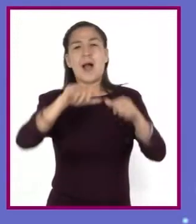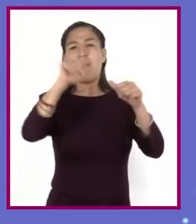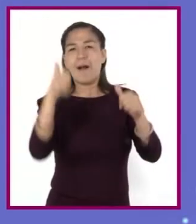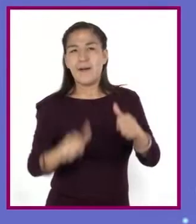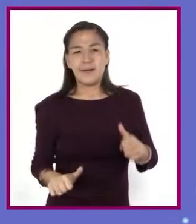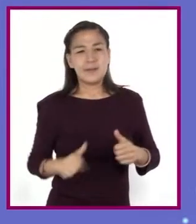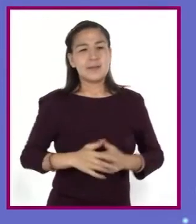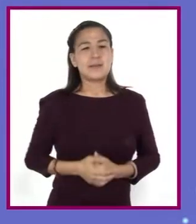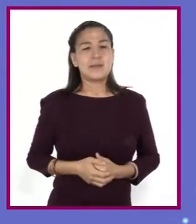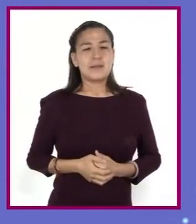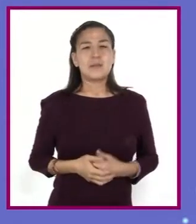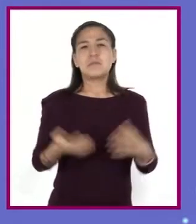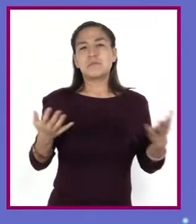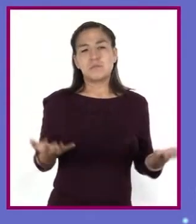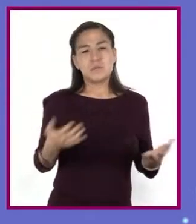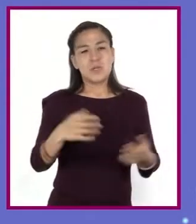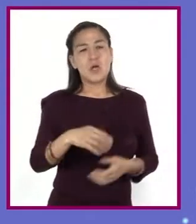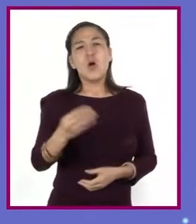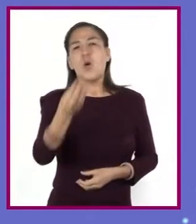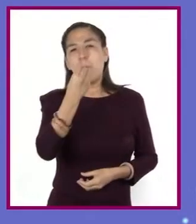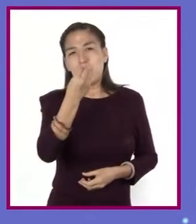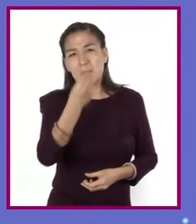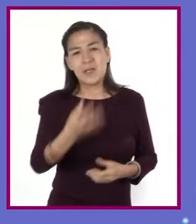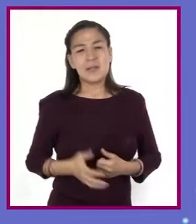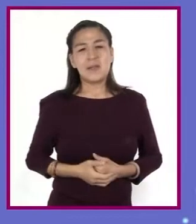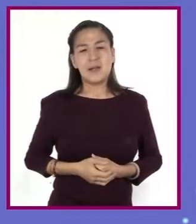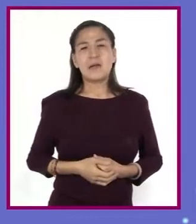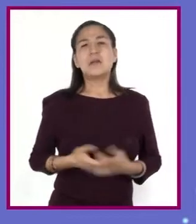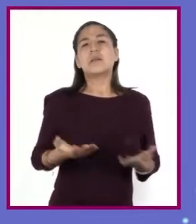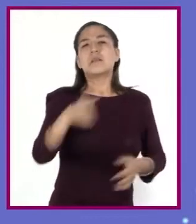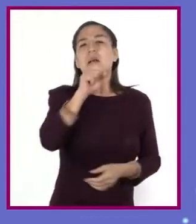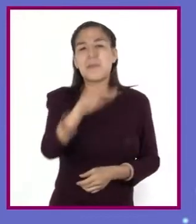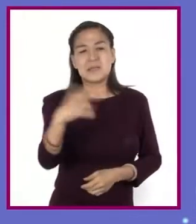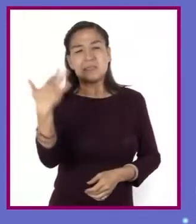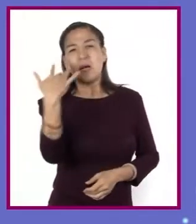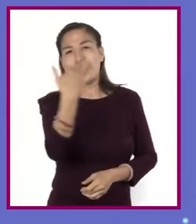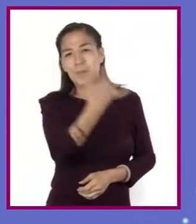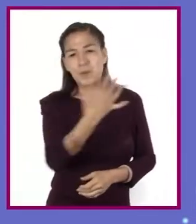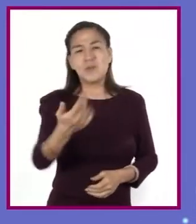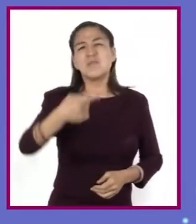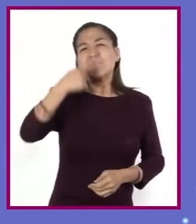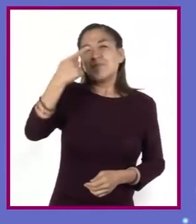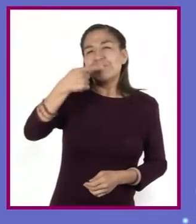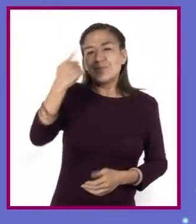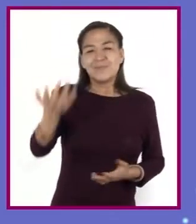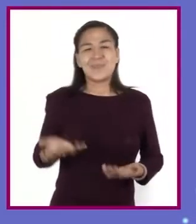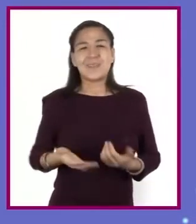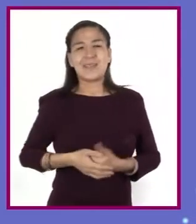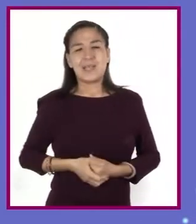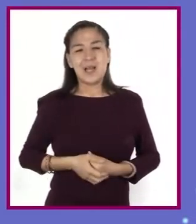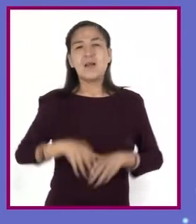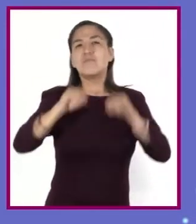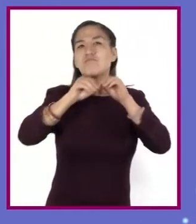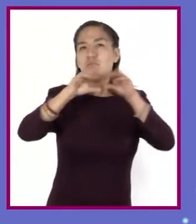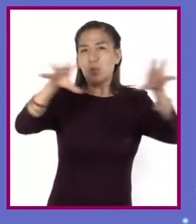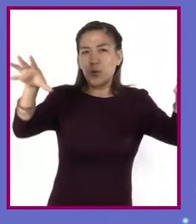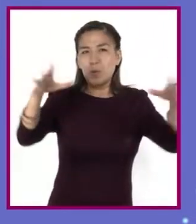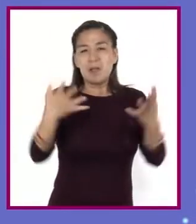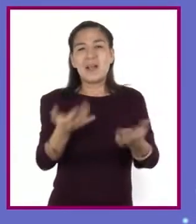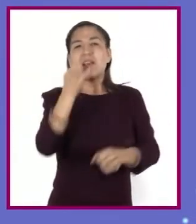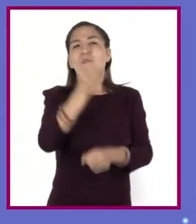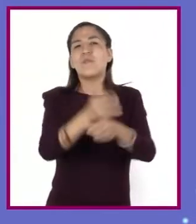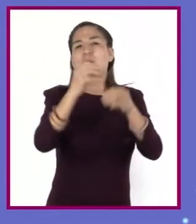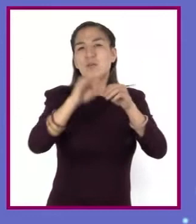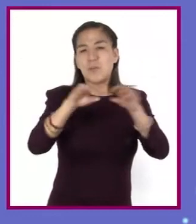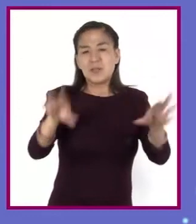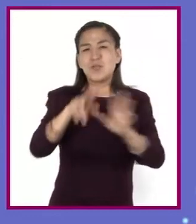arte. Podemos hablar de comida y entonces hablaríamos de sabores o de olores, anuncios, información